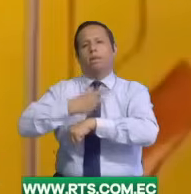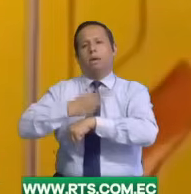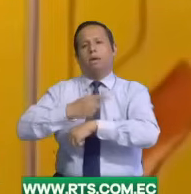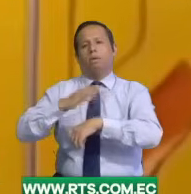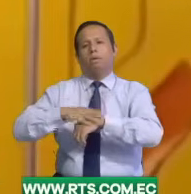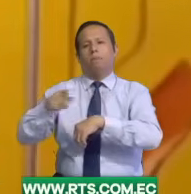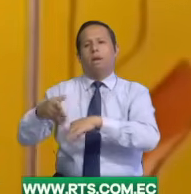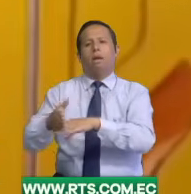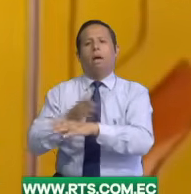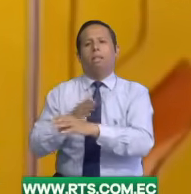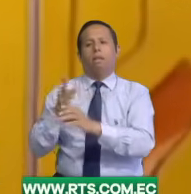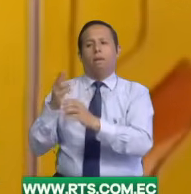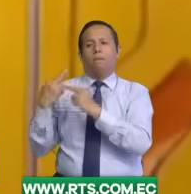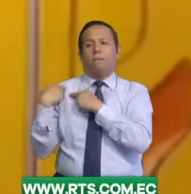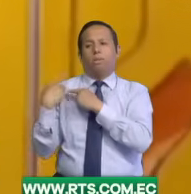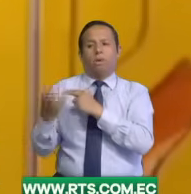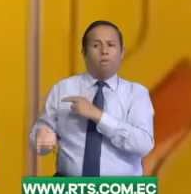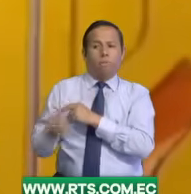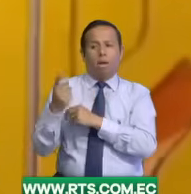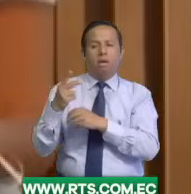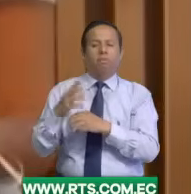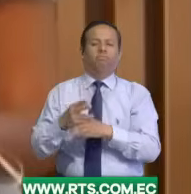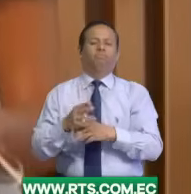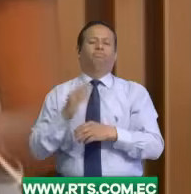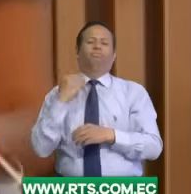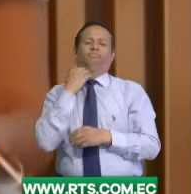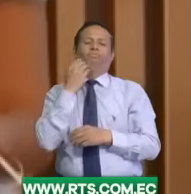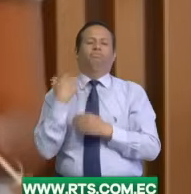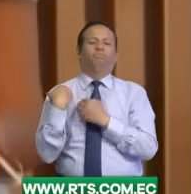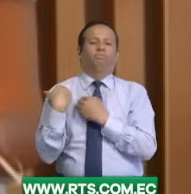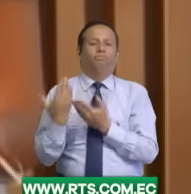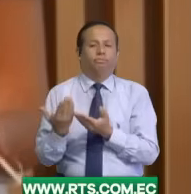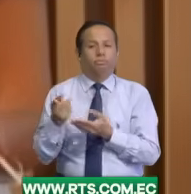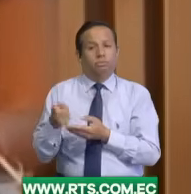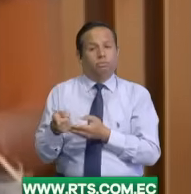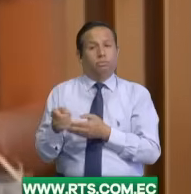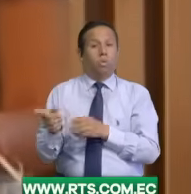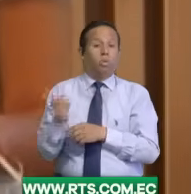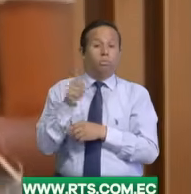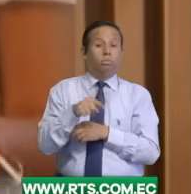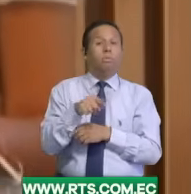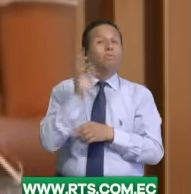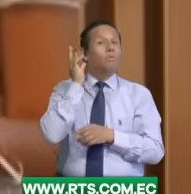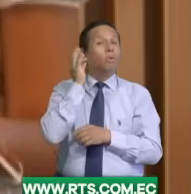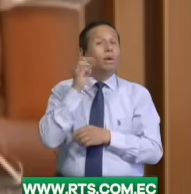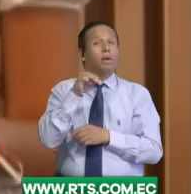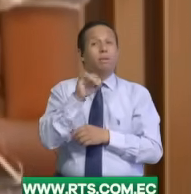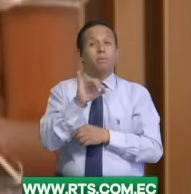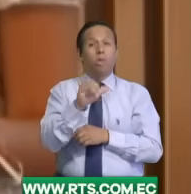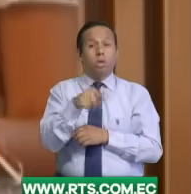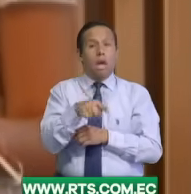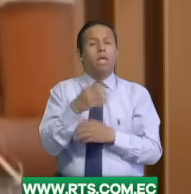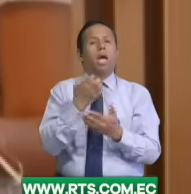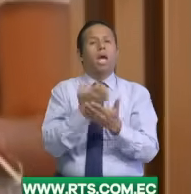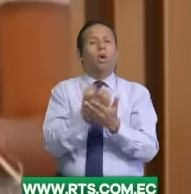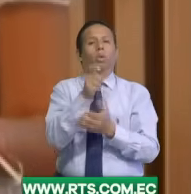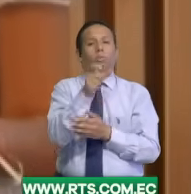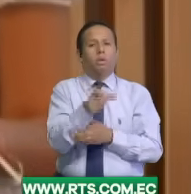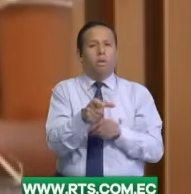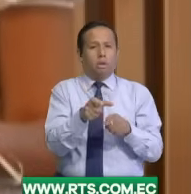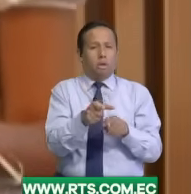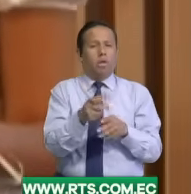supuesto abandono injustificado de su cargo. Moya, de 35 años, se graduó como economista en la